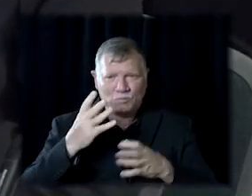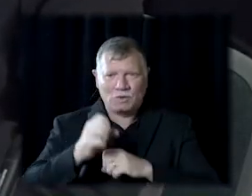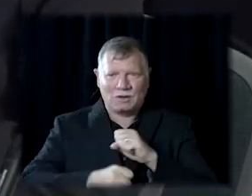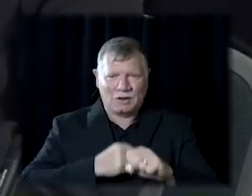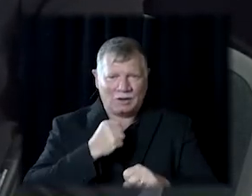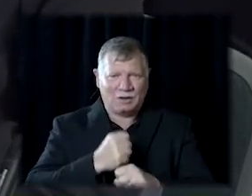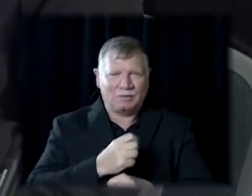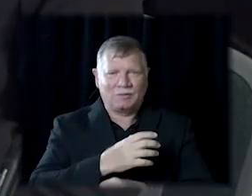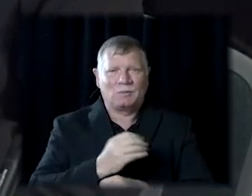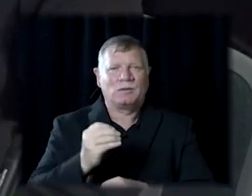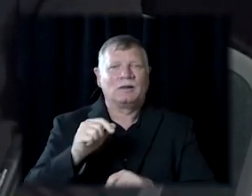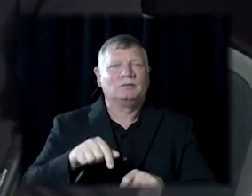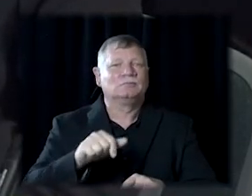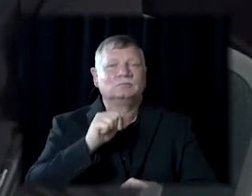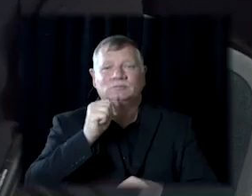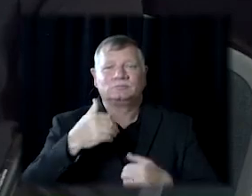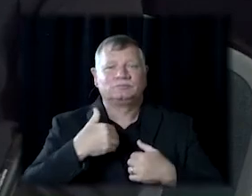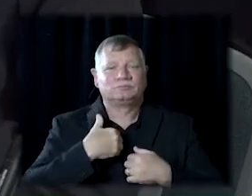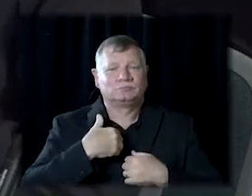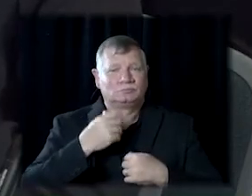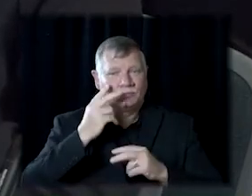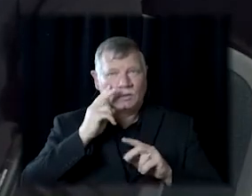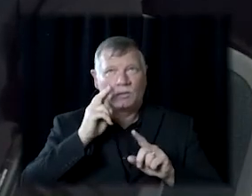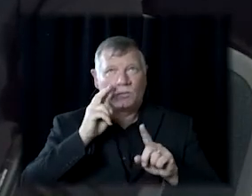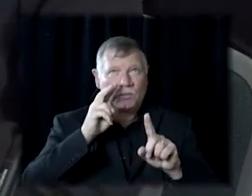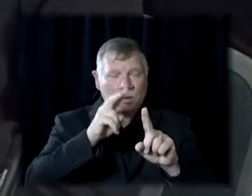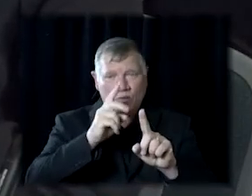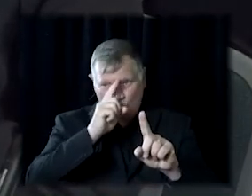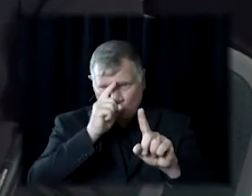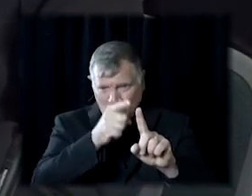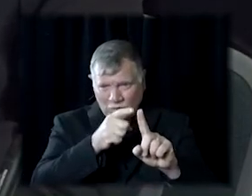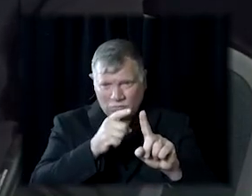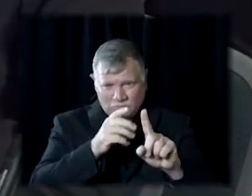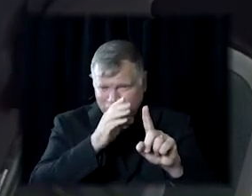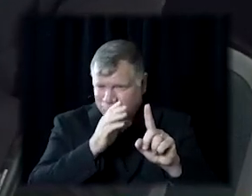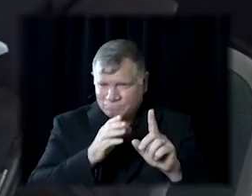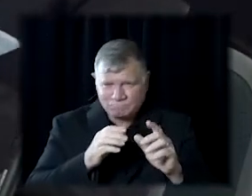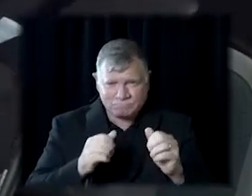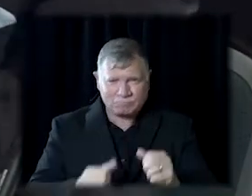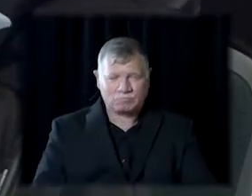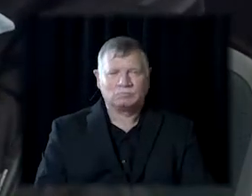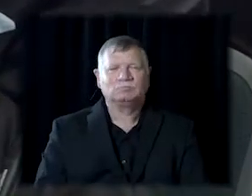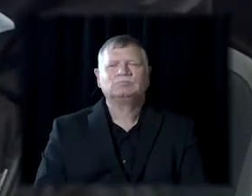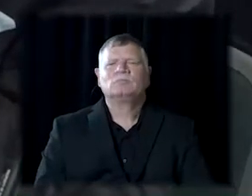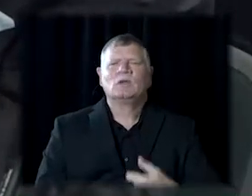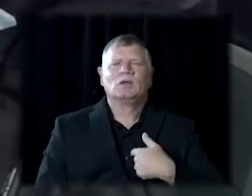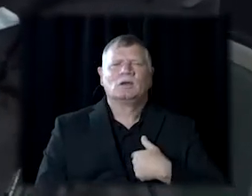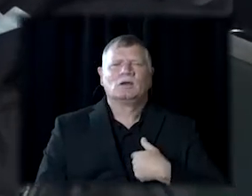años y no le tenemos miedo al reto. Yo añadiría lo siguiente, o sea,